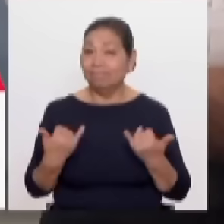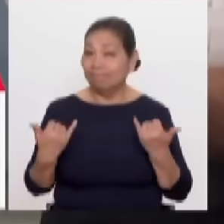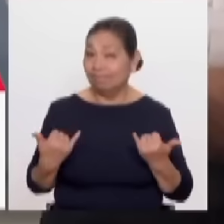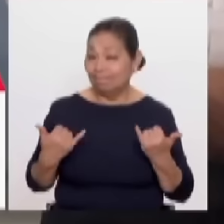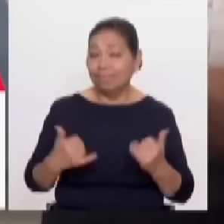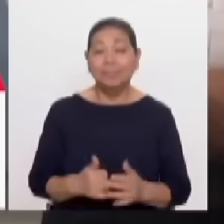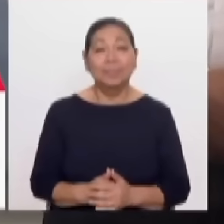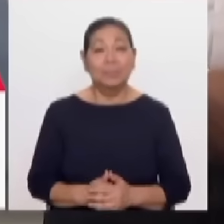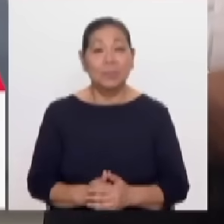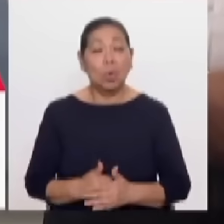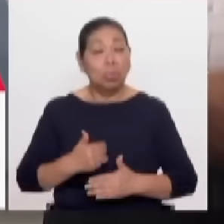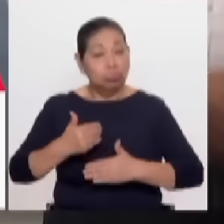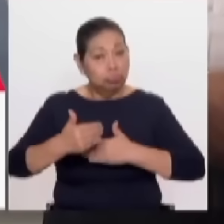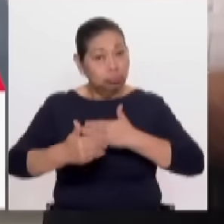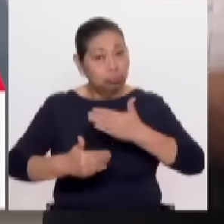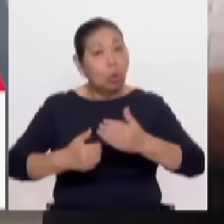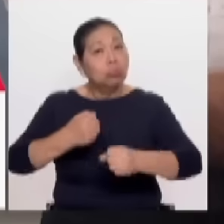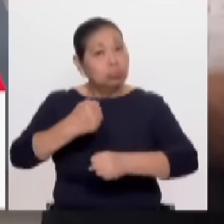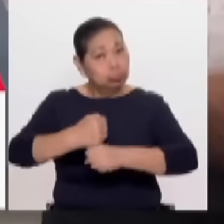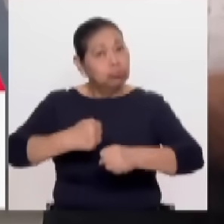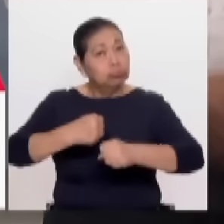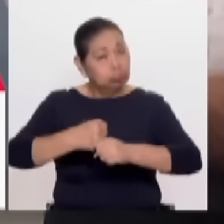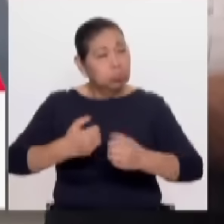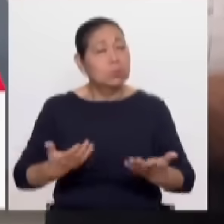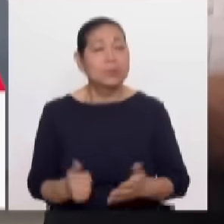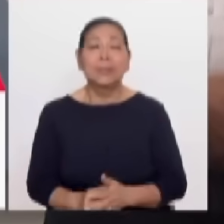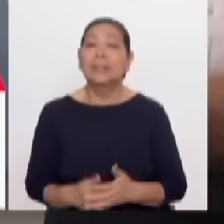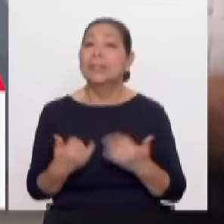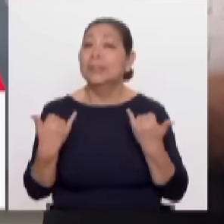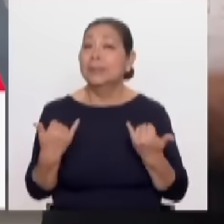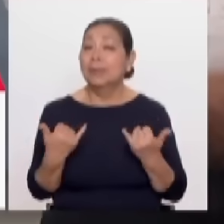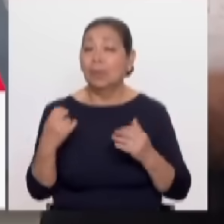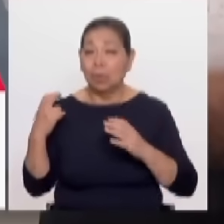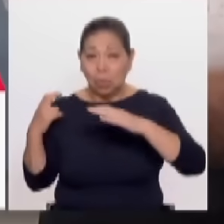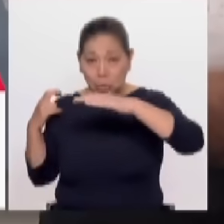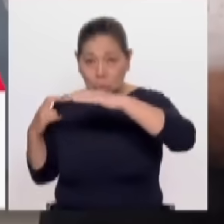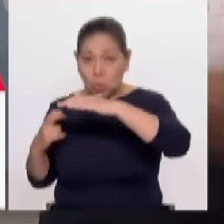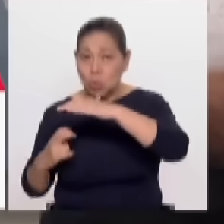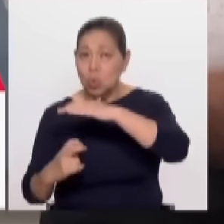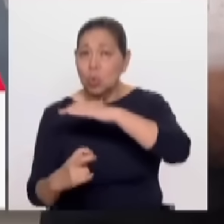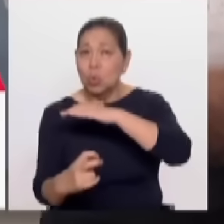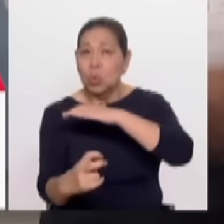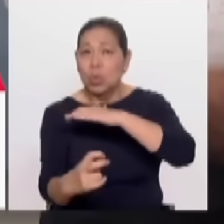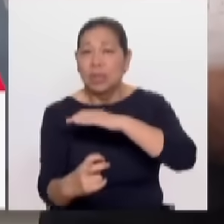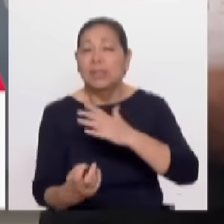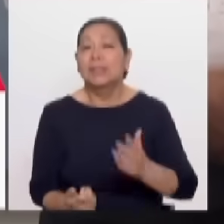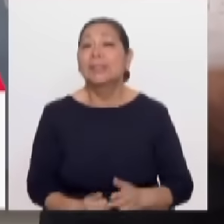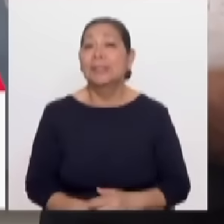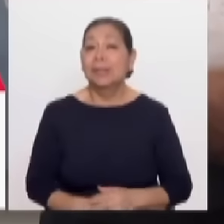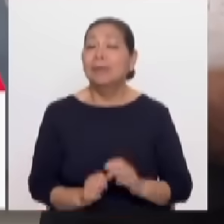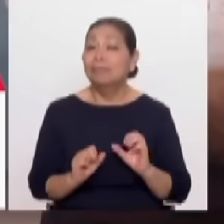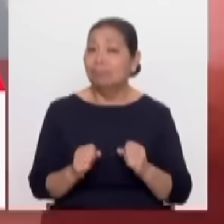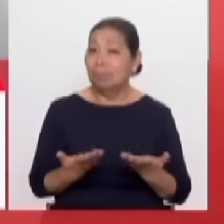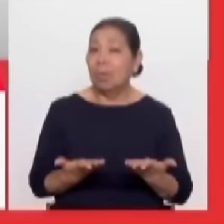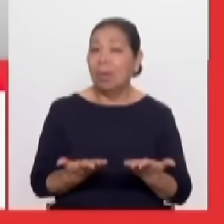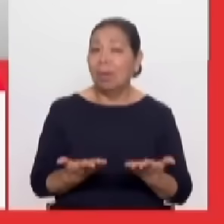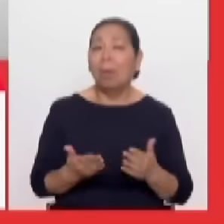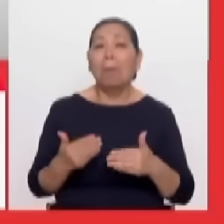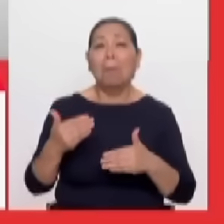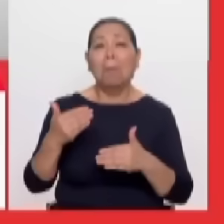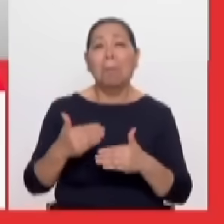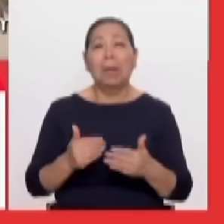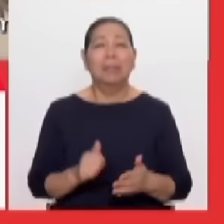Este avance de trabajo de este tren subterráneo estaba